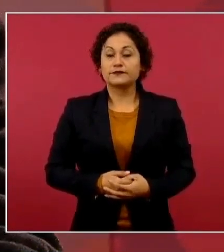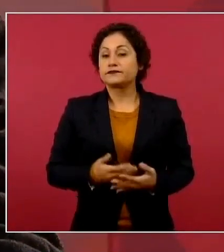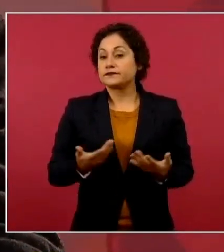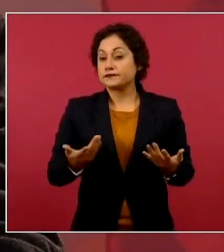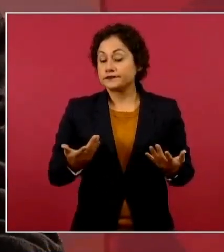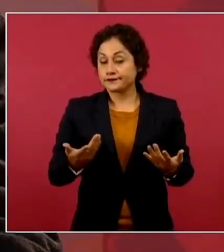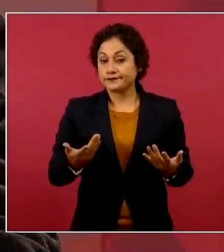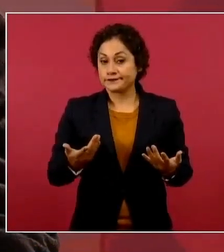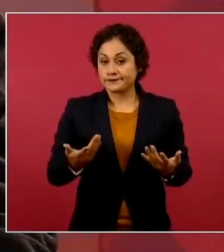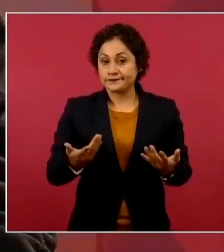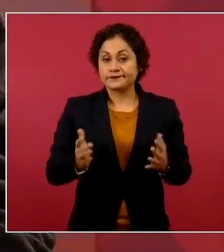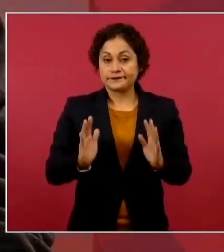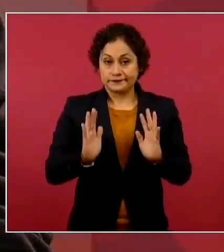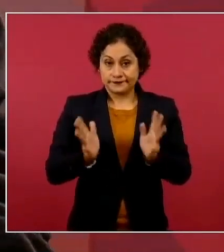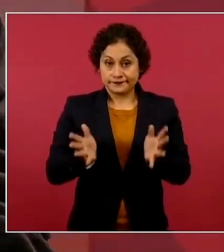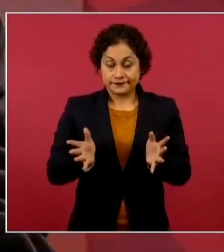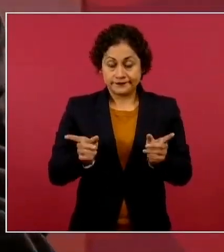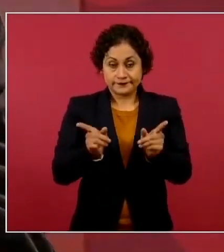esto,